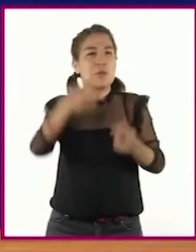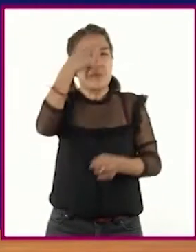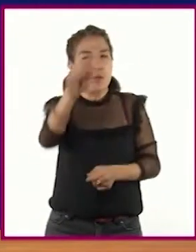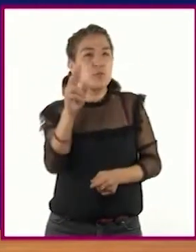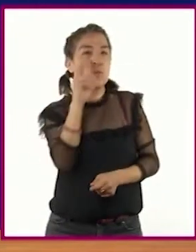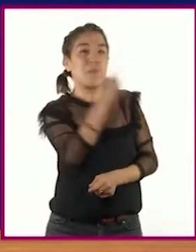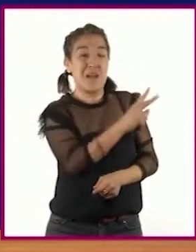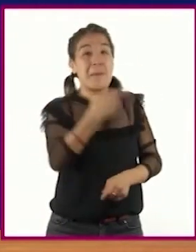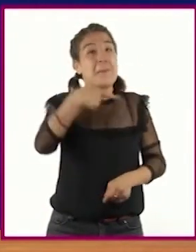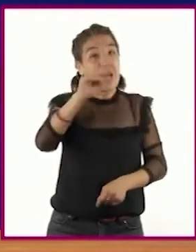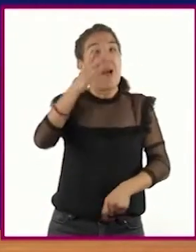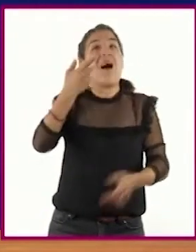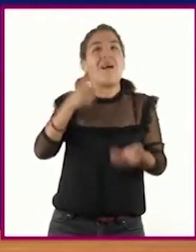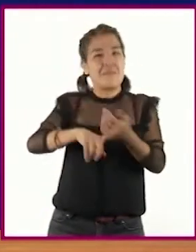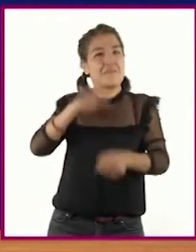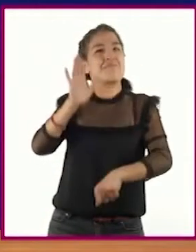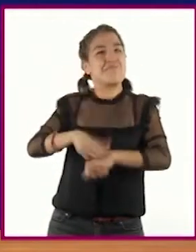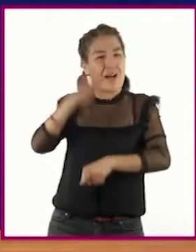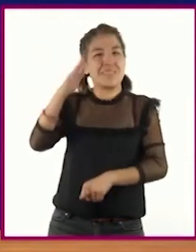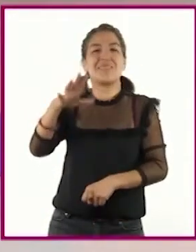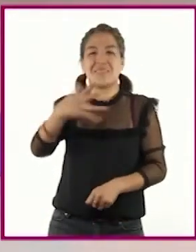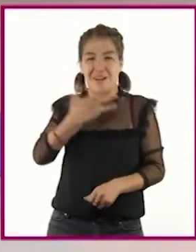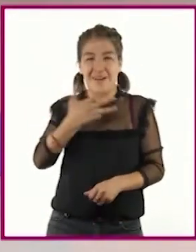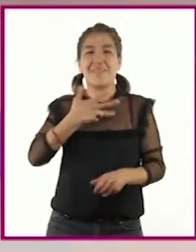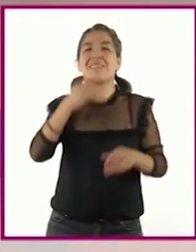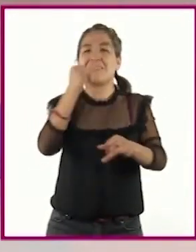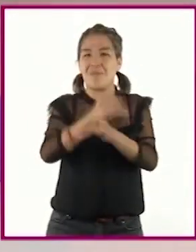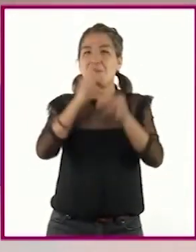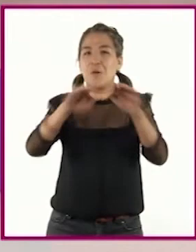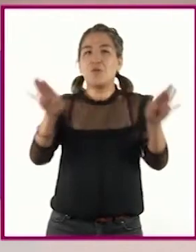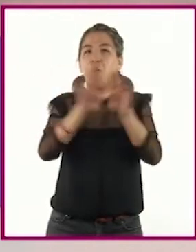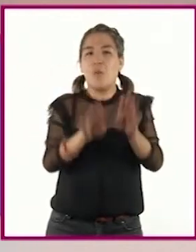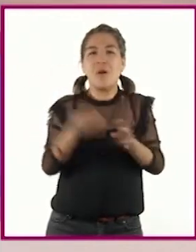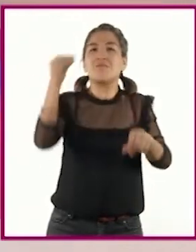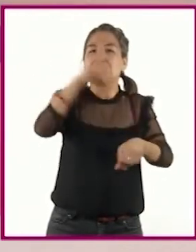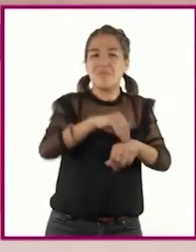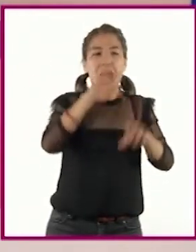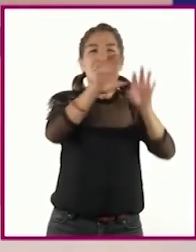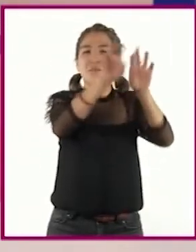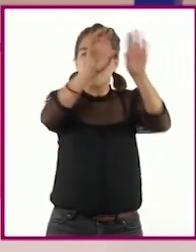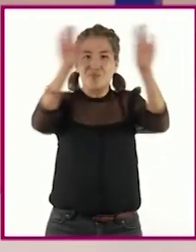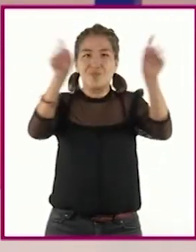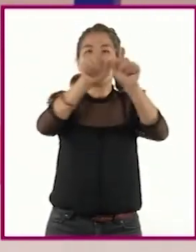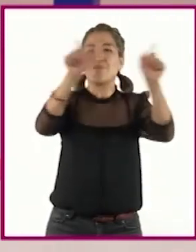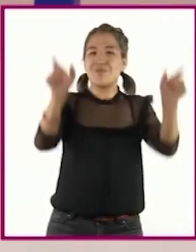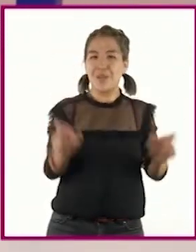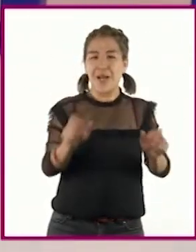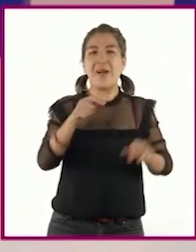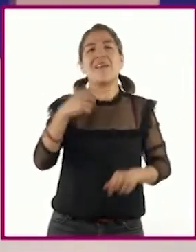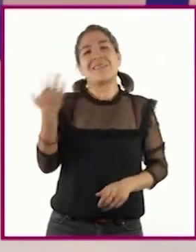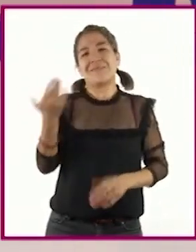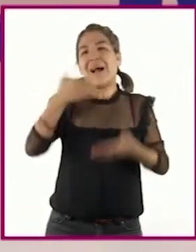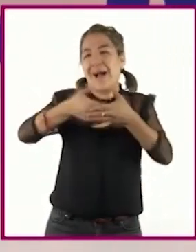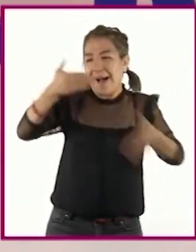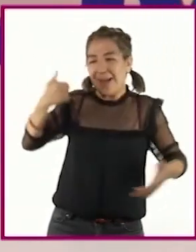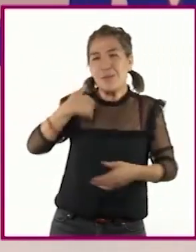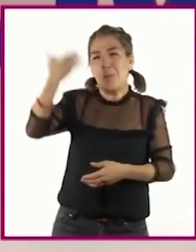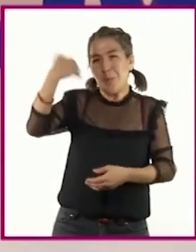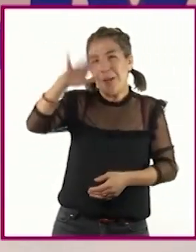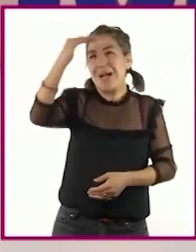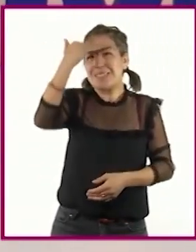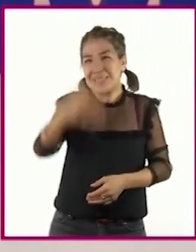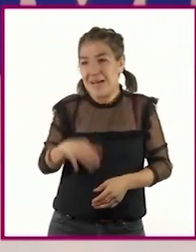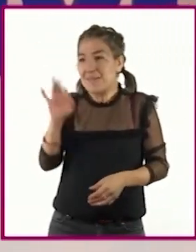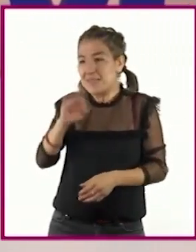los organizadores de información que existen. De haber sabido que de esta manera podía organizar mejor la información, me hubiera